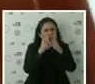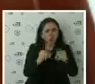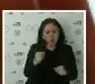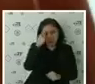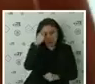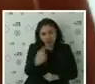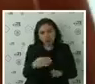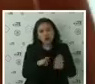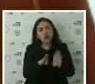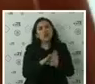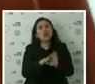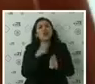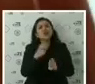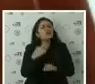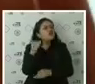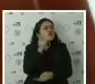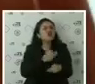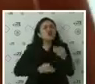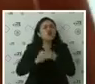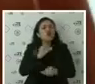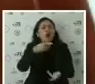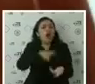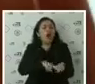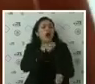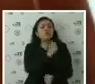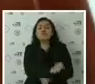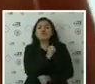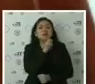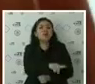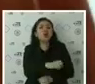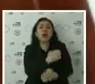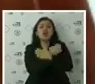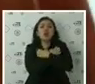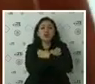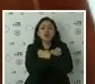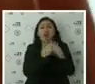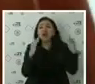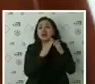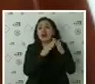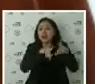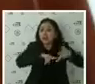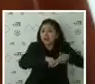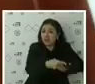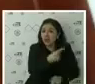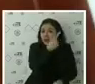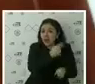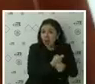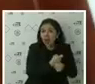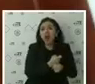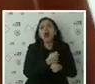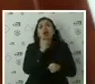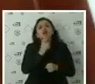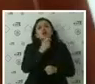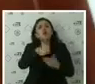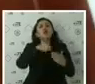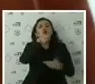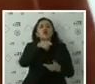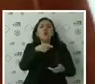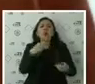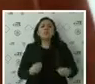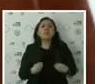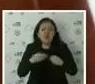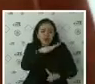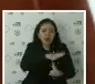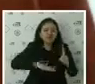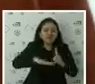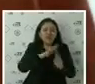o el principio de absolutamente todo está en la educación. Está desde casa, está desde el ambiente en el que ustedes se desarrollan en un